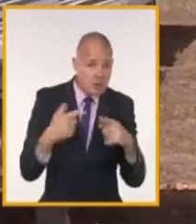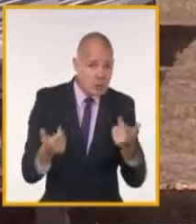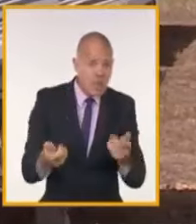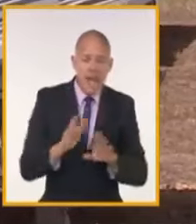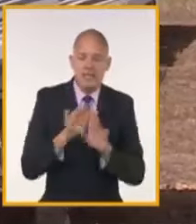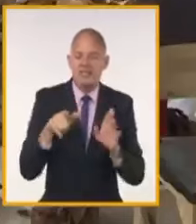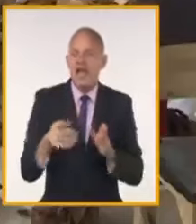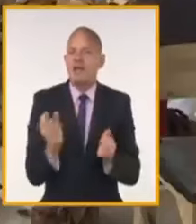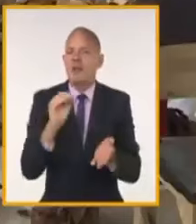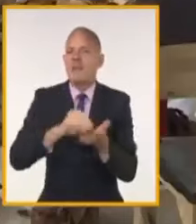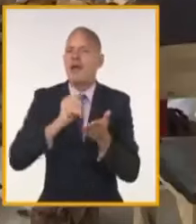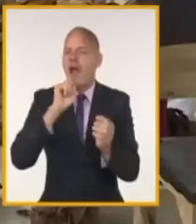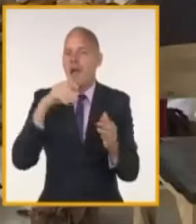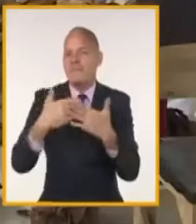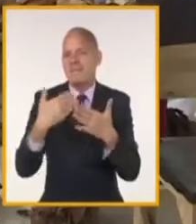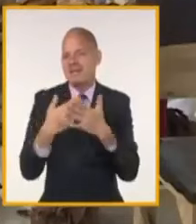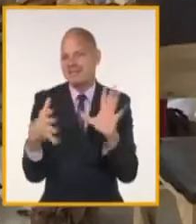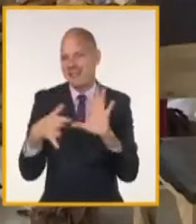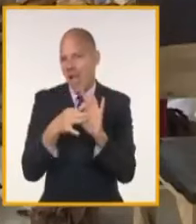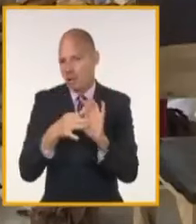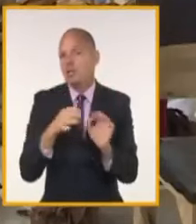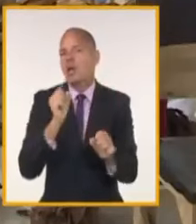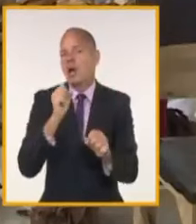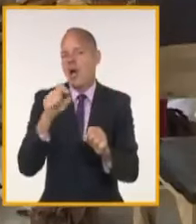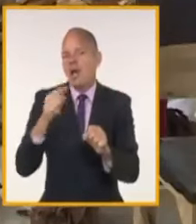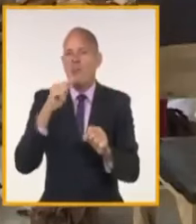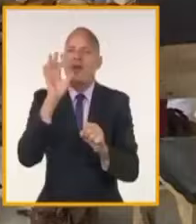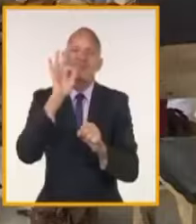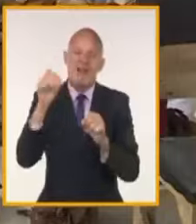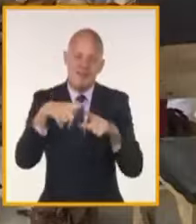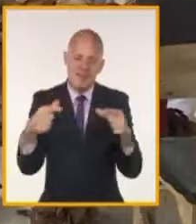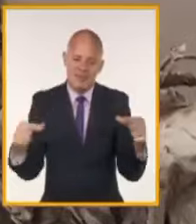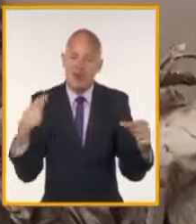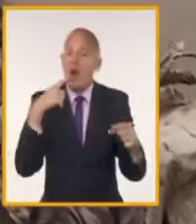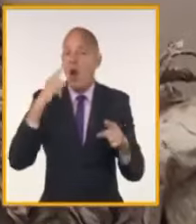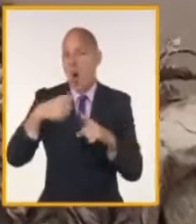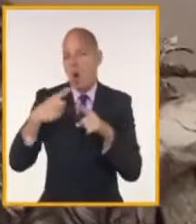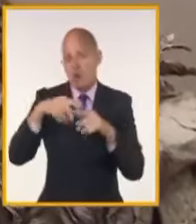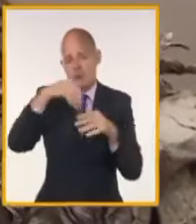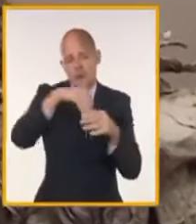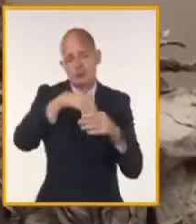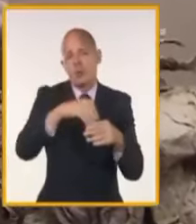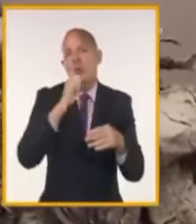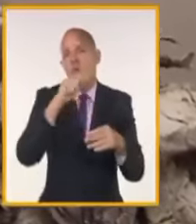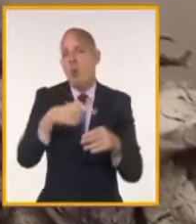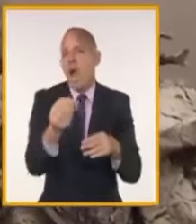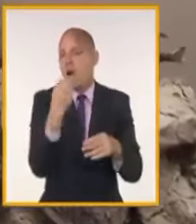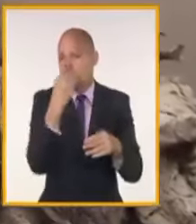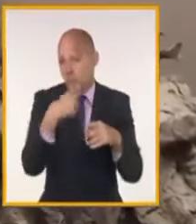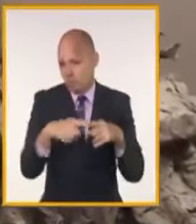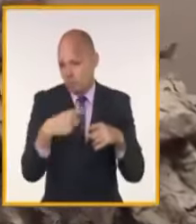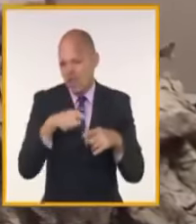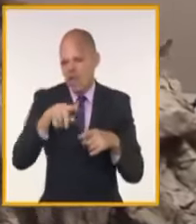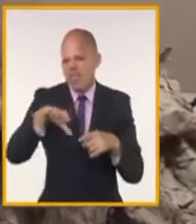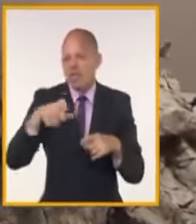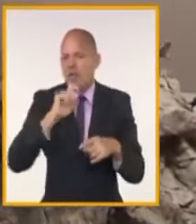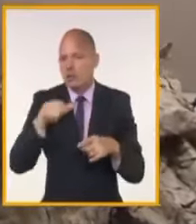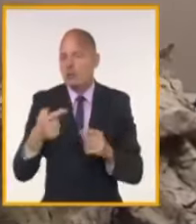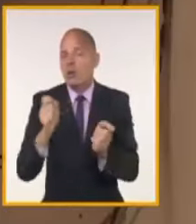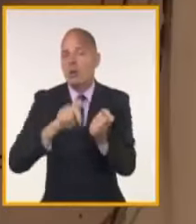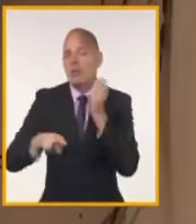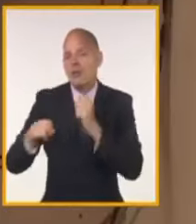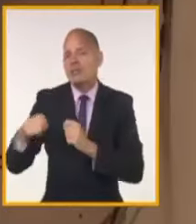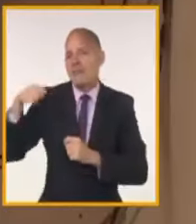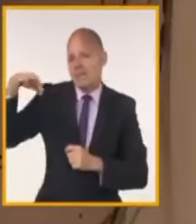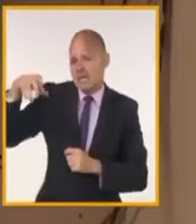tabacaleras Y que además producen alimentos en Pinar del Río Artemisa Villa Clara y santis espíritus